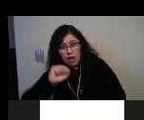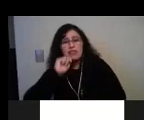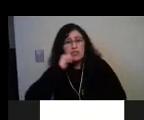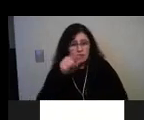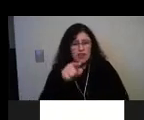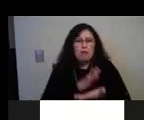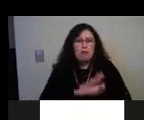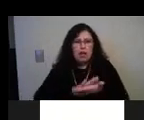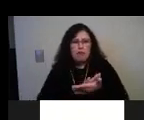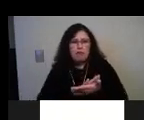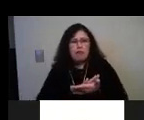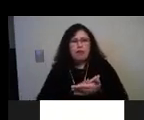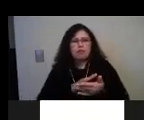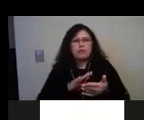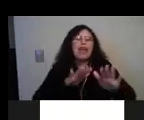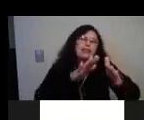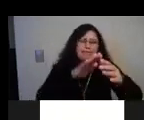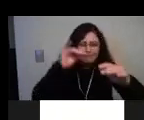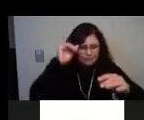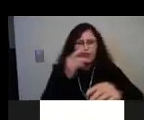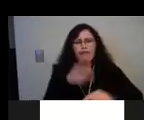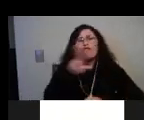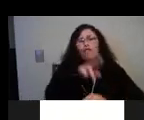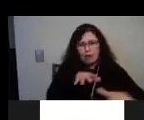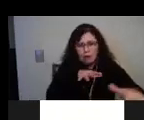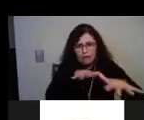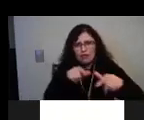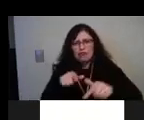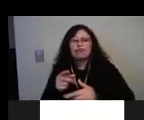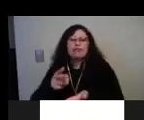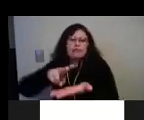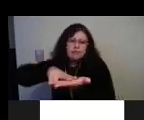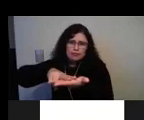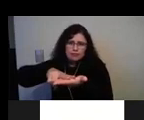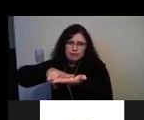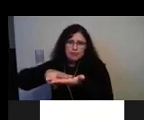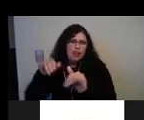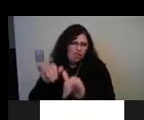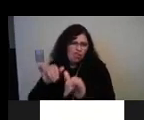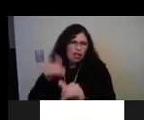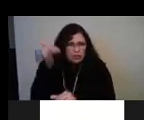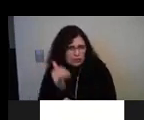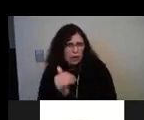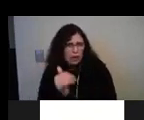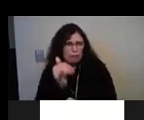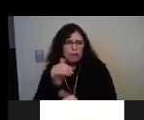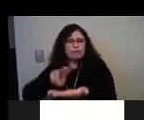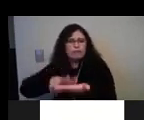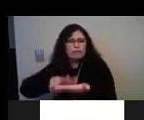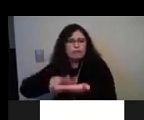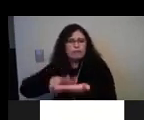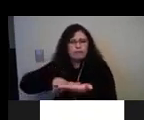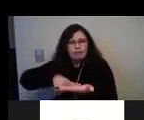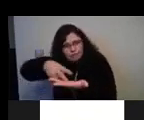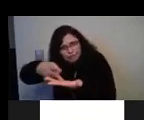movilización es girar al paciente en la cama, un paciente que está postrado, ¿ya? Una transferencia va a ser cambiar